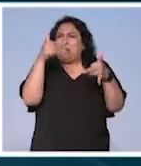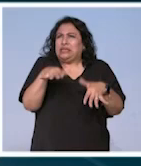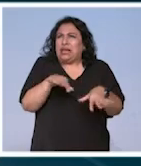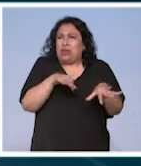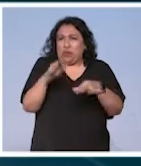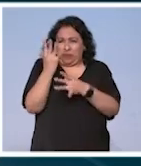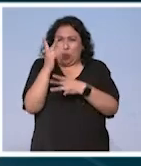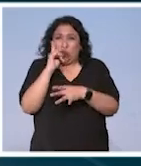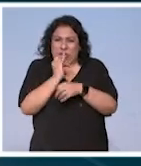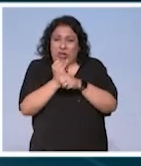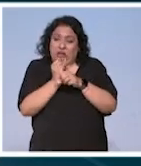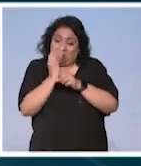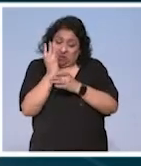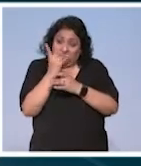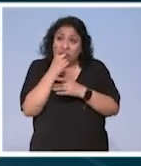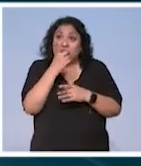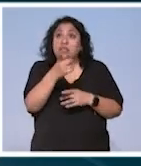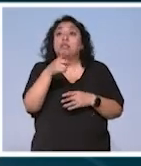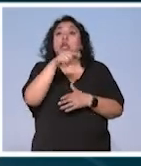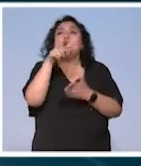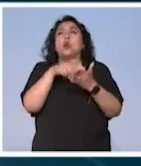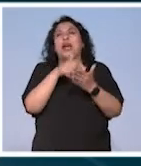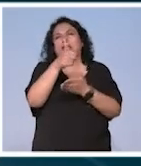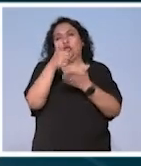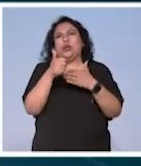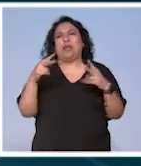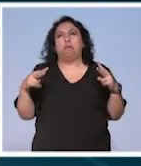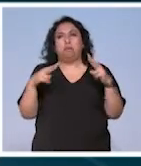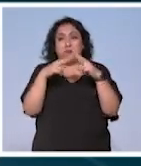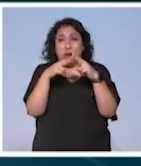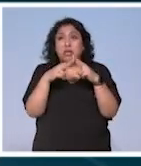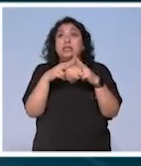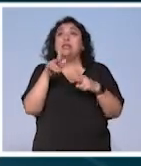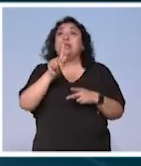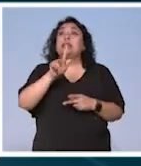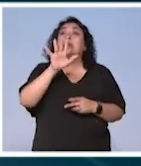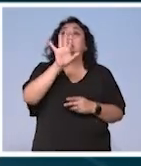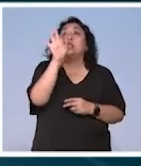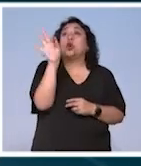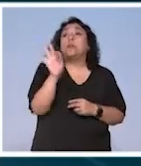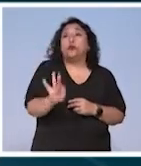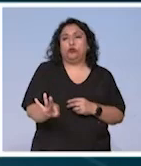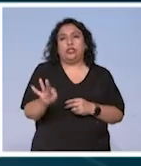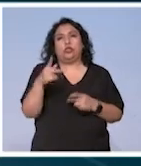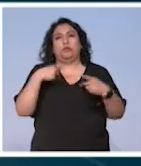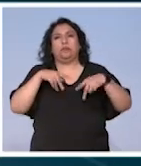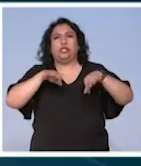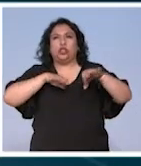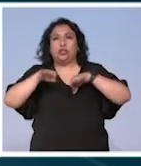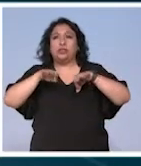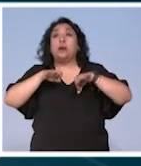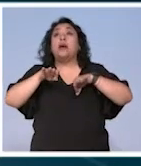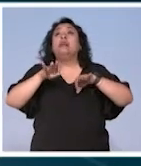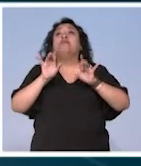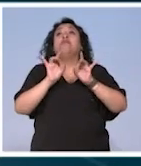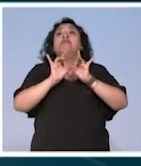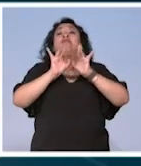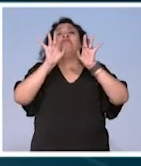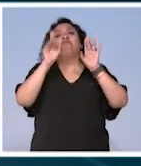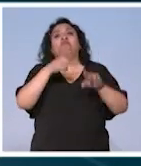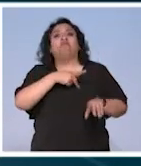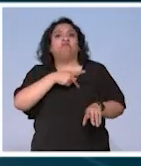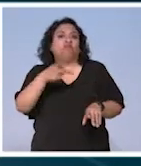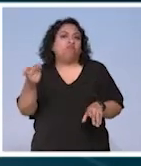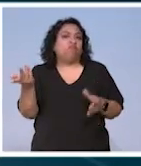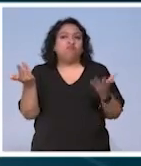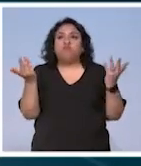especialista, y apunta que en la zona metropolitana de París, 75% de los empleados se encuentran en situación precaria